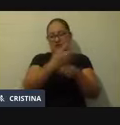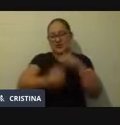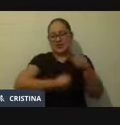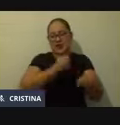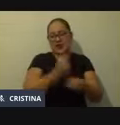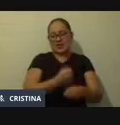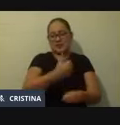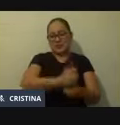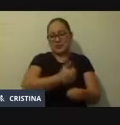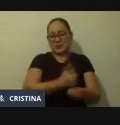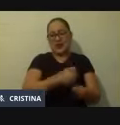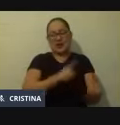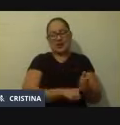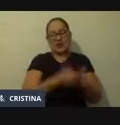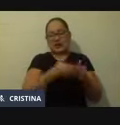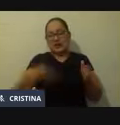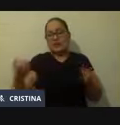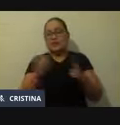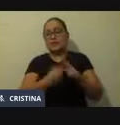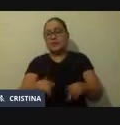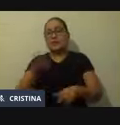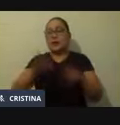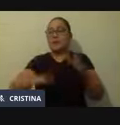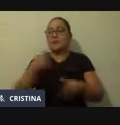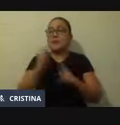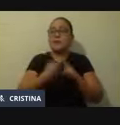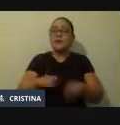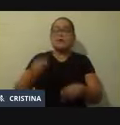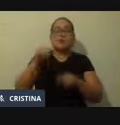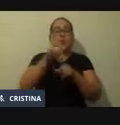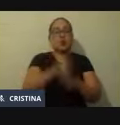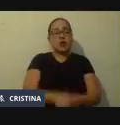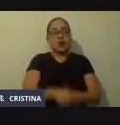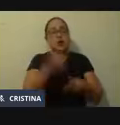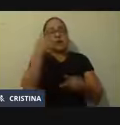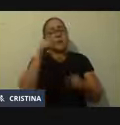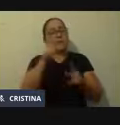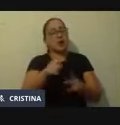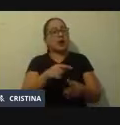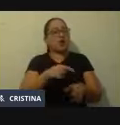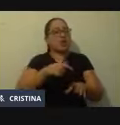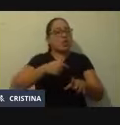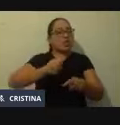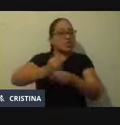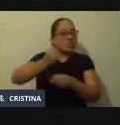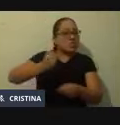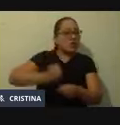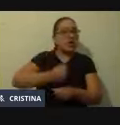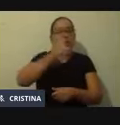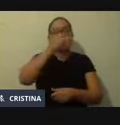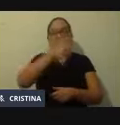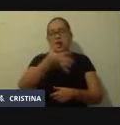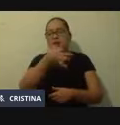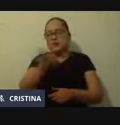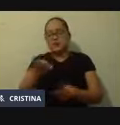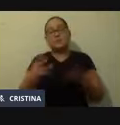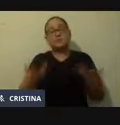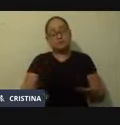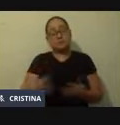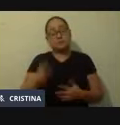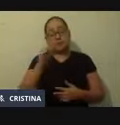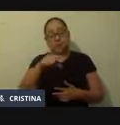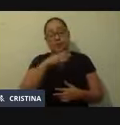estas diferencias, desafortunadamente, para bullearse, para darse, para agredirse. Y entonces ahí es donde se empiezan a dar cuenta